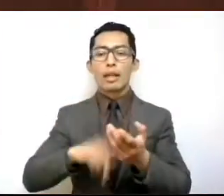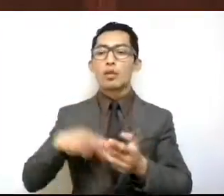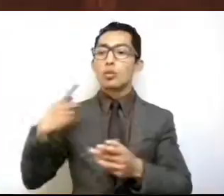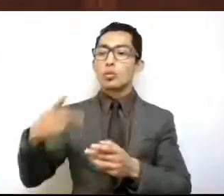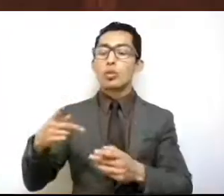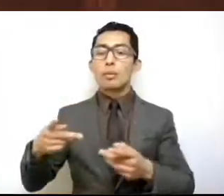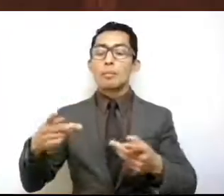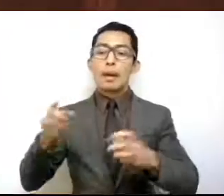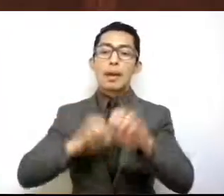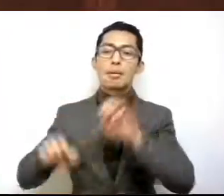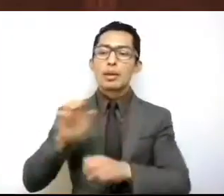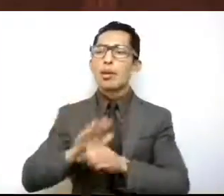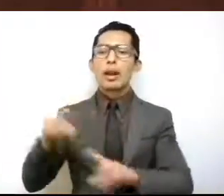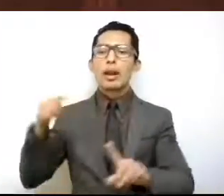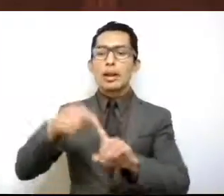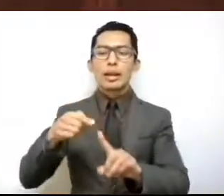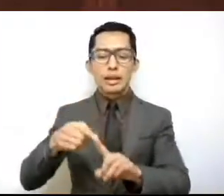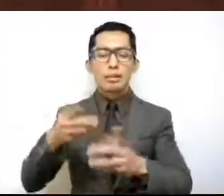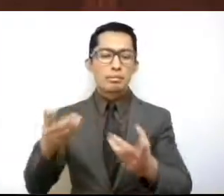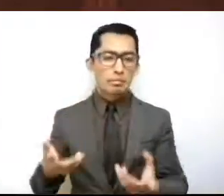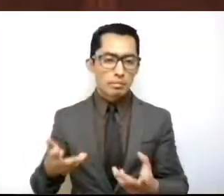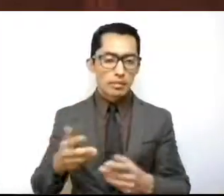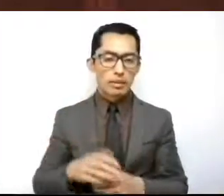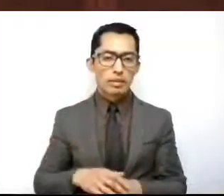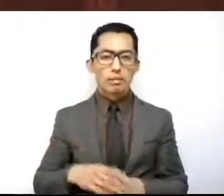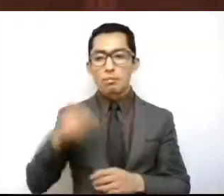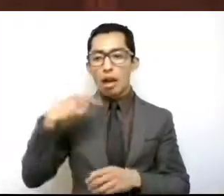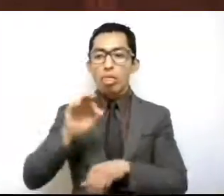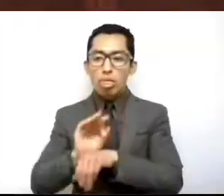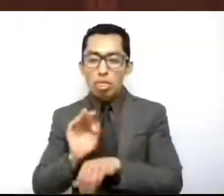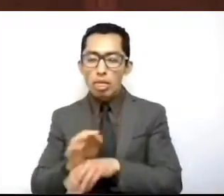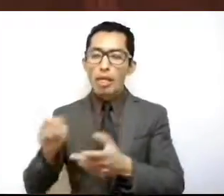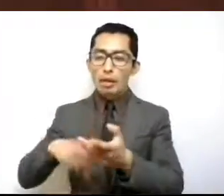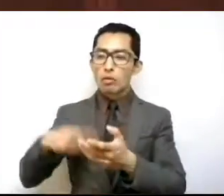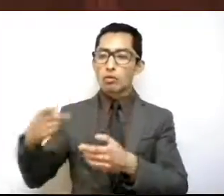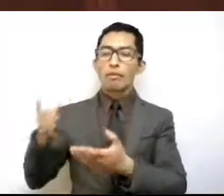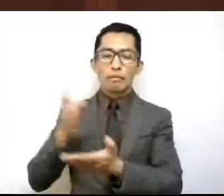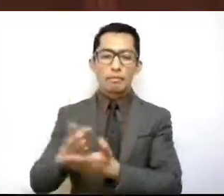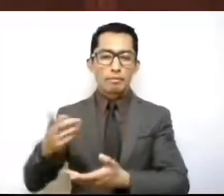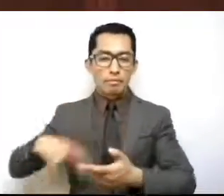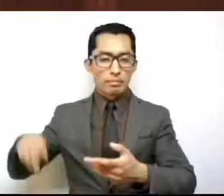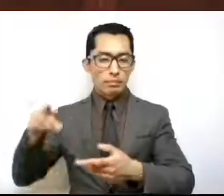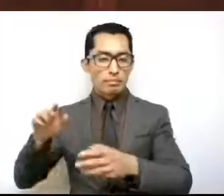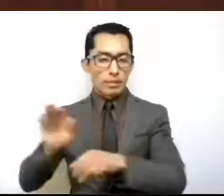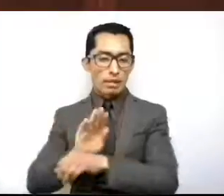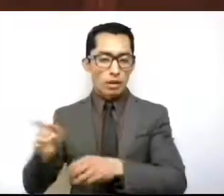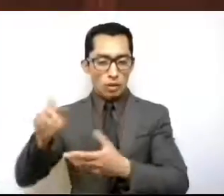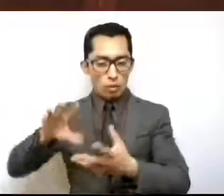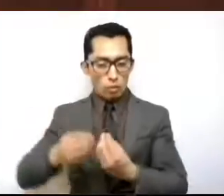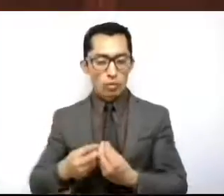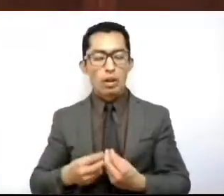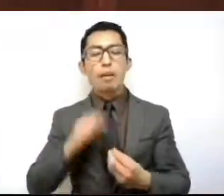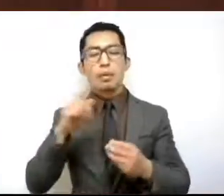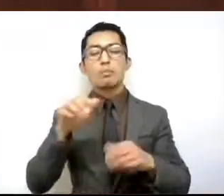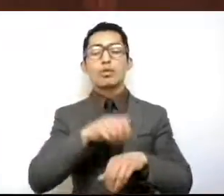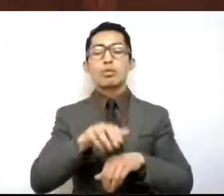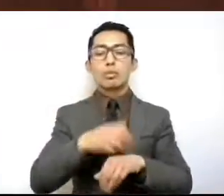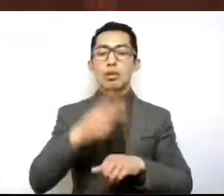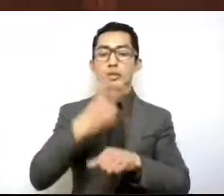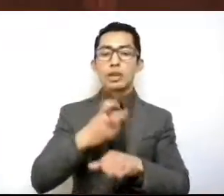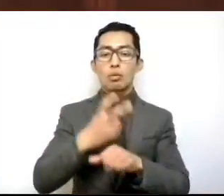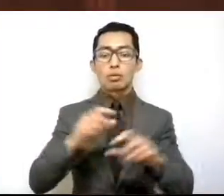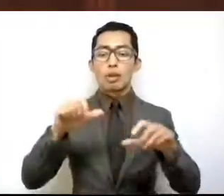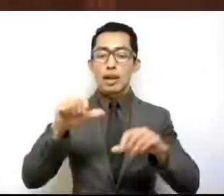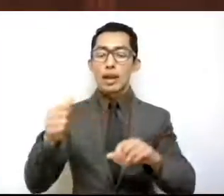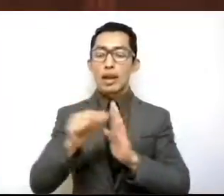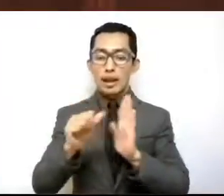persona jurídica, por cuenta, provecho o exclusivo beneficio de esta. Se adiciona el párrafo segundo al artículo 11